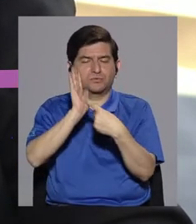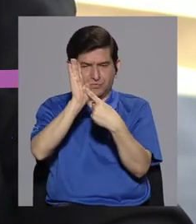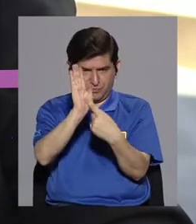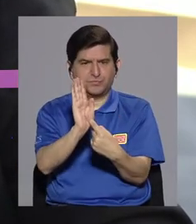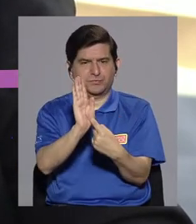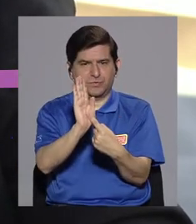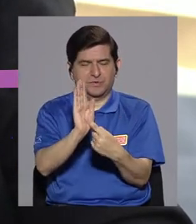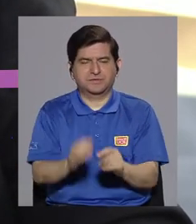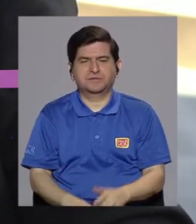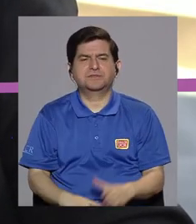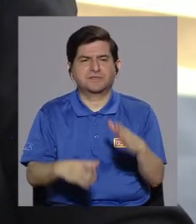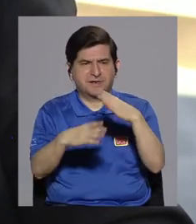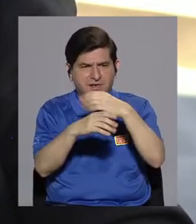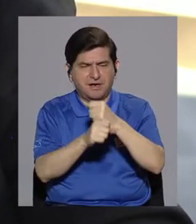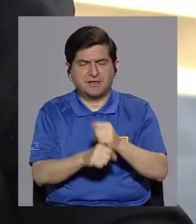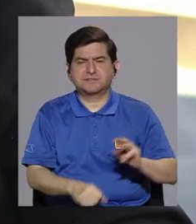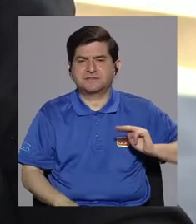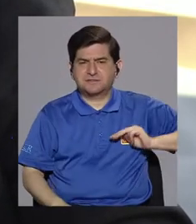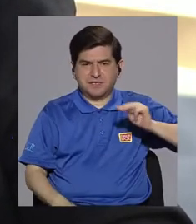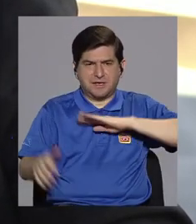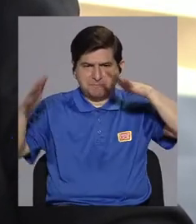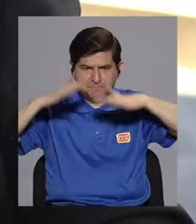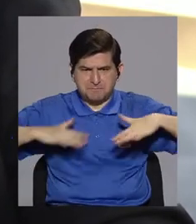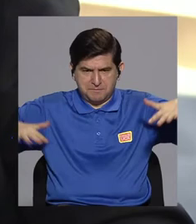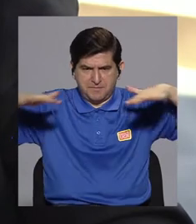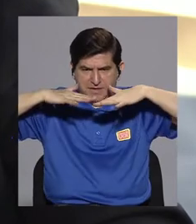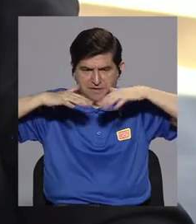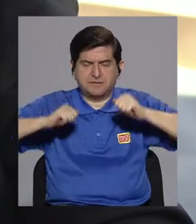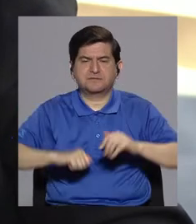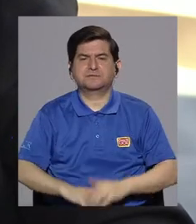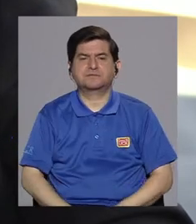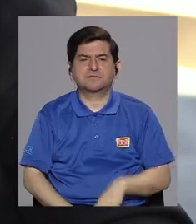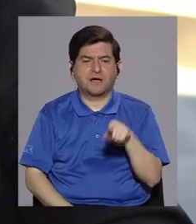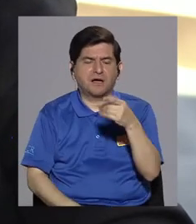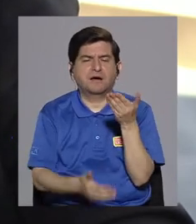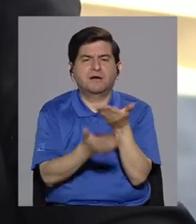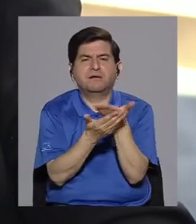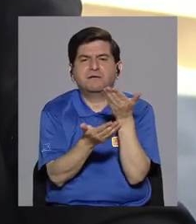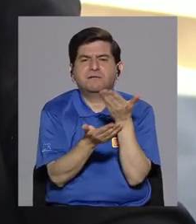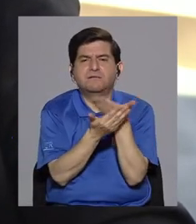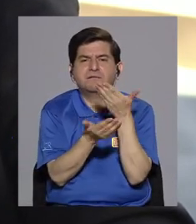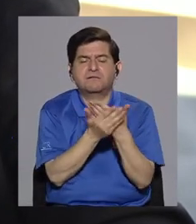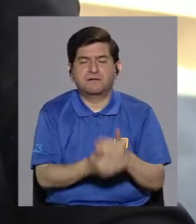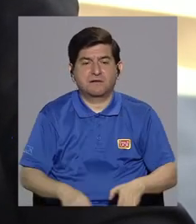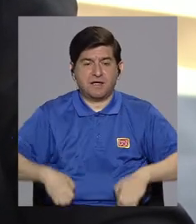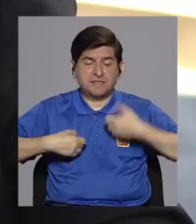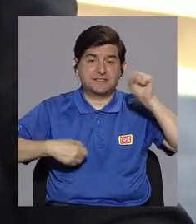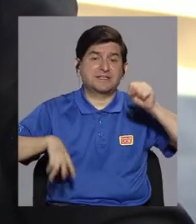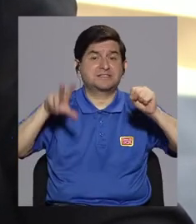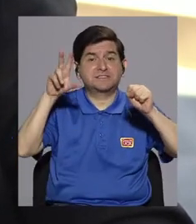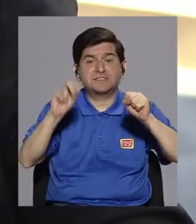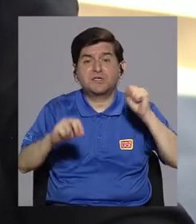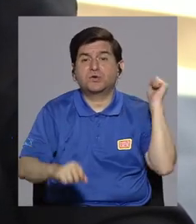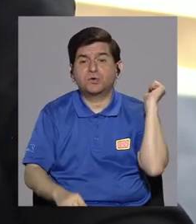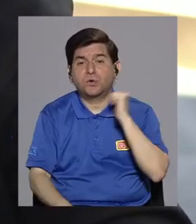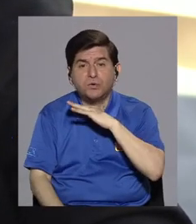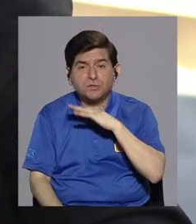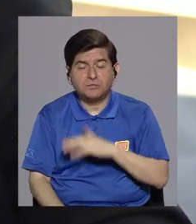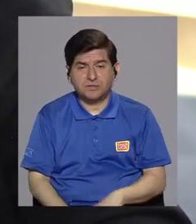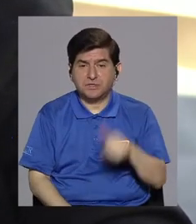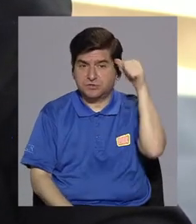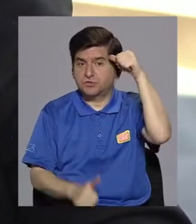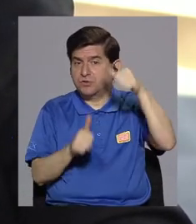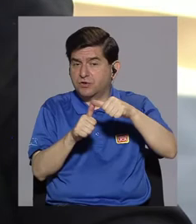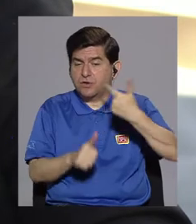que ha llevado a cabo el MINAE para evidenciar si existe o no existe contaminación. Recuerden que